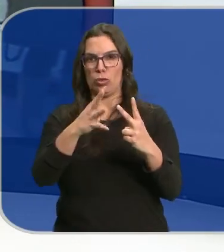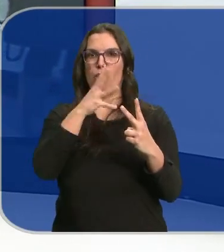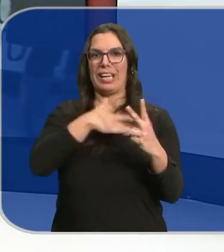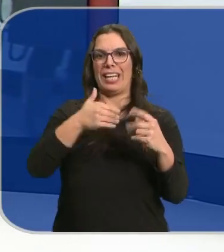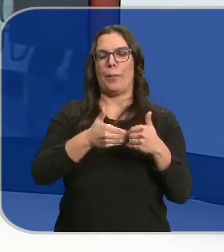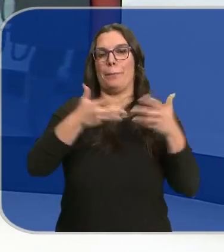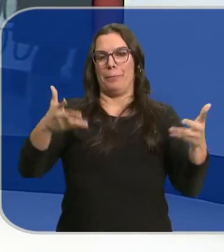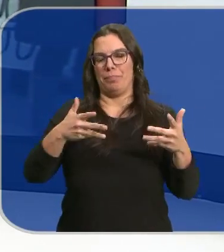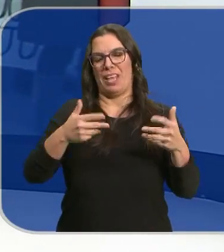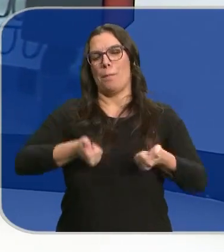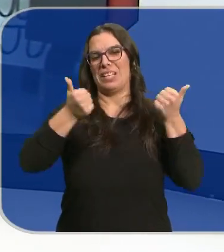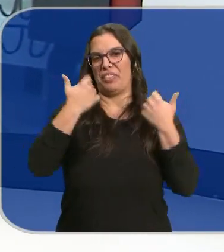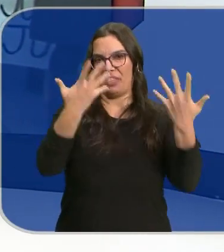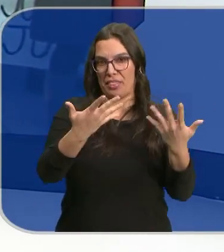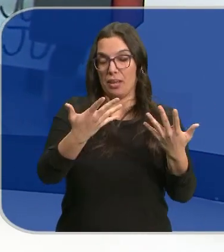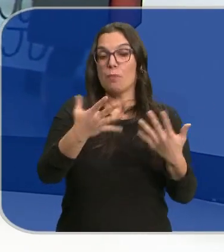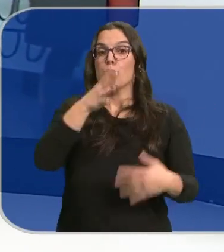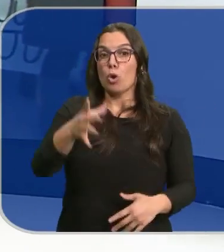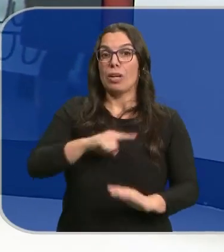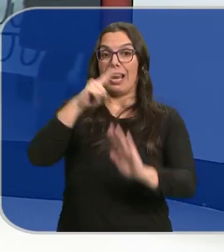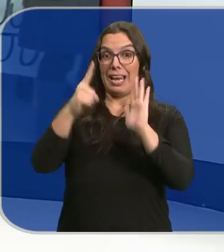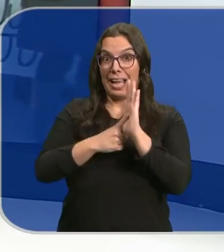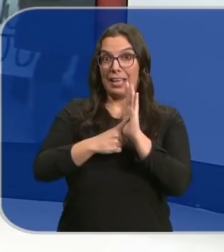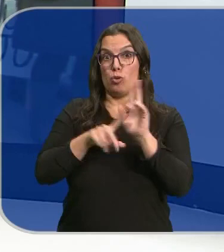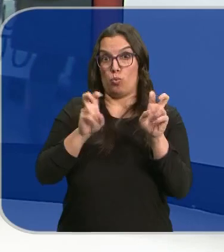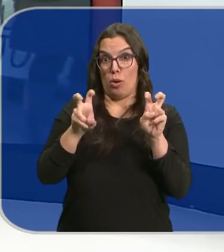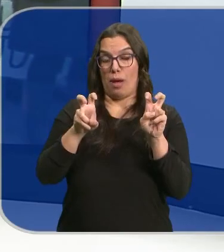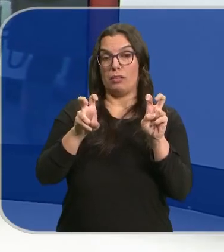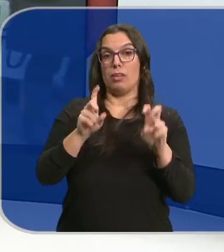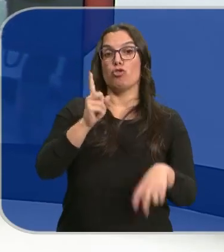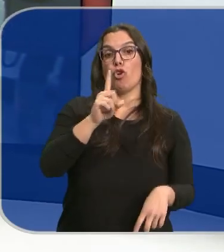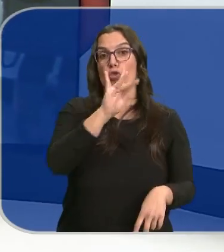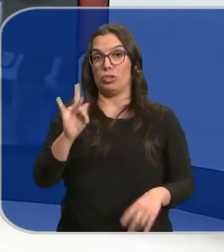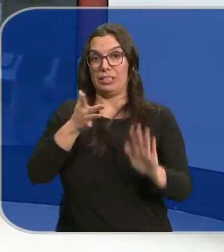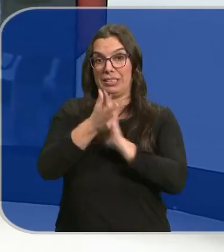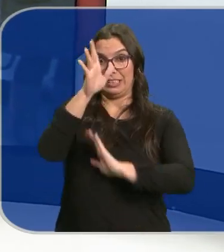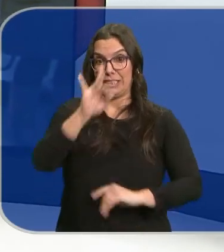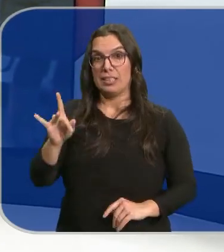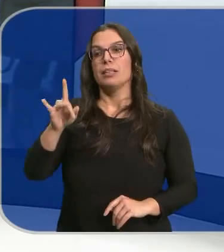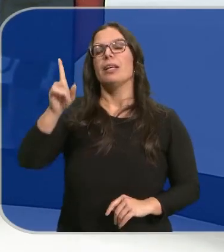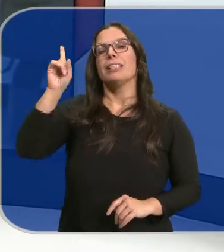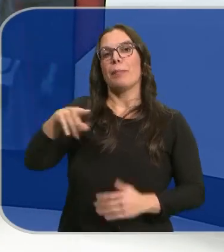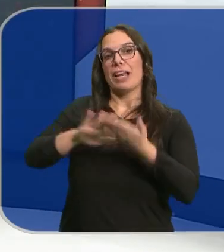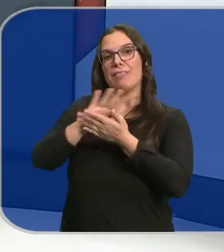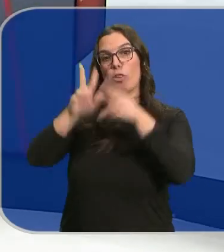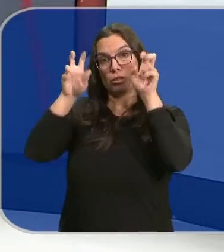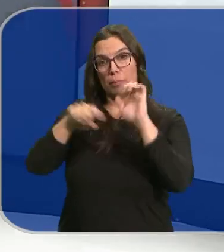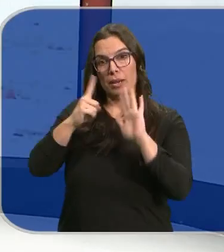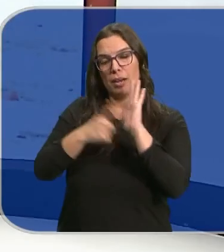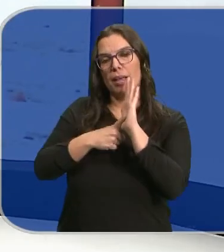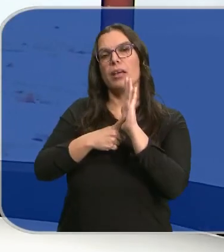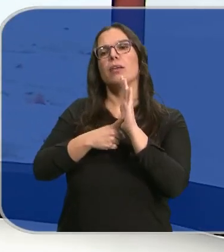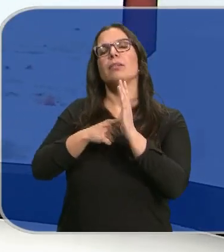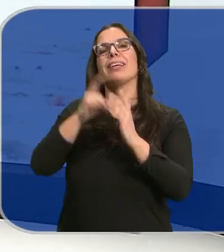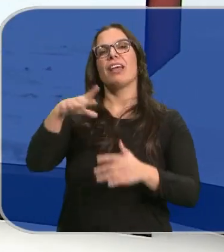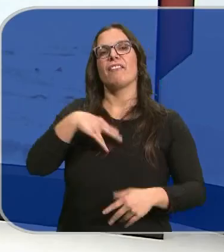respectivamente. Una petición que mantiene tras la entrada en vigor de la nueva ley y sobre la que hoy se ha pronunciado el fiscal superior de